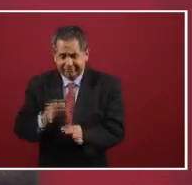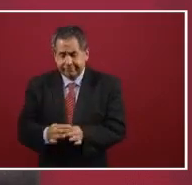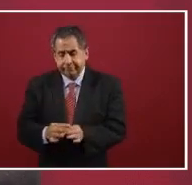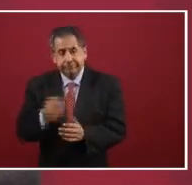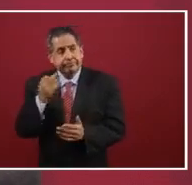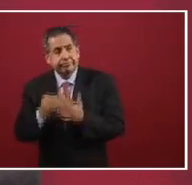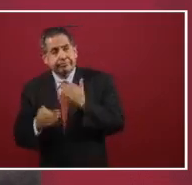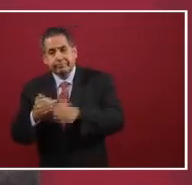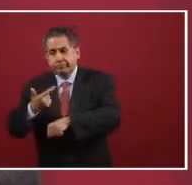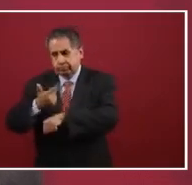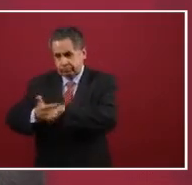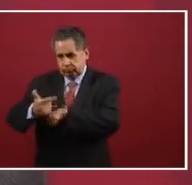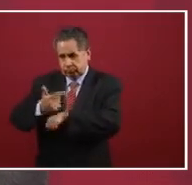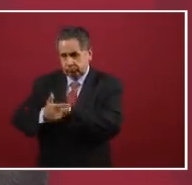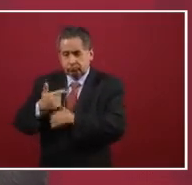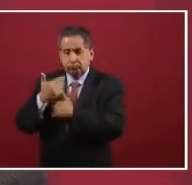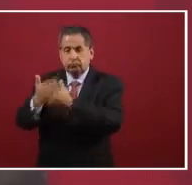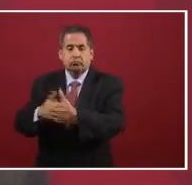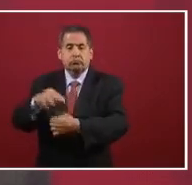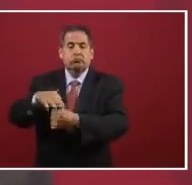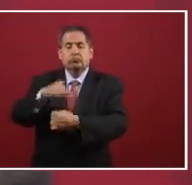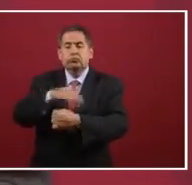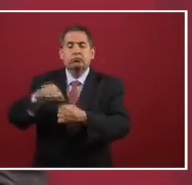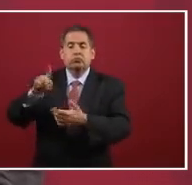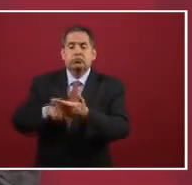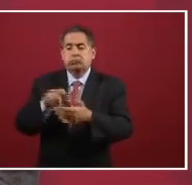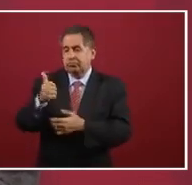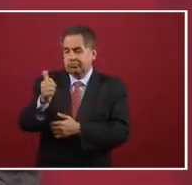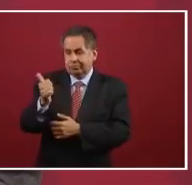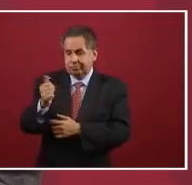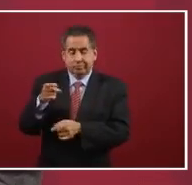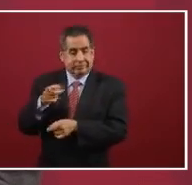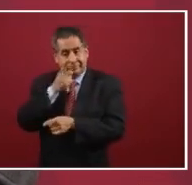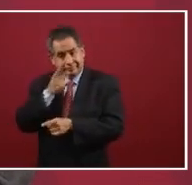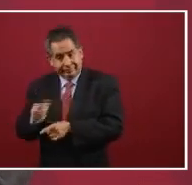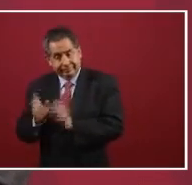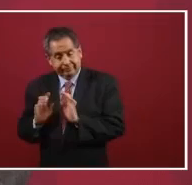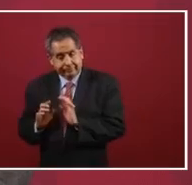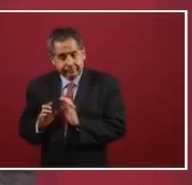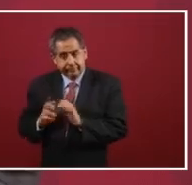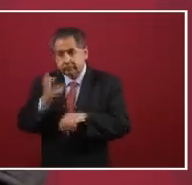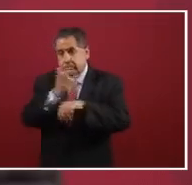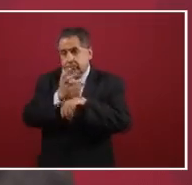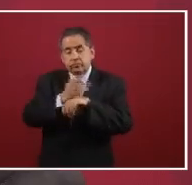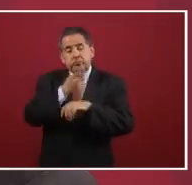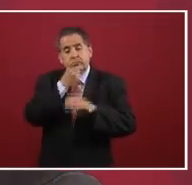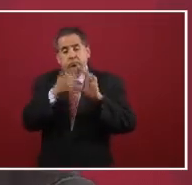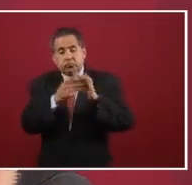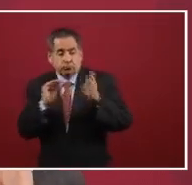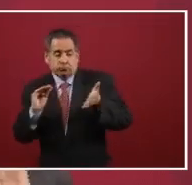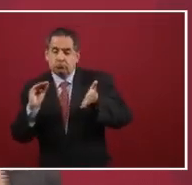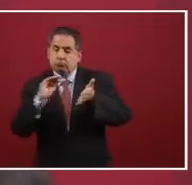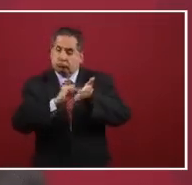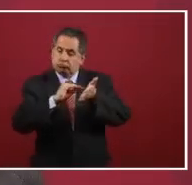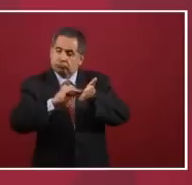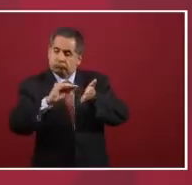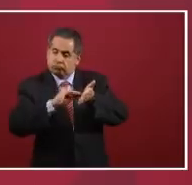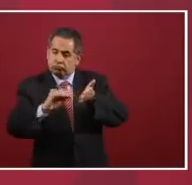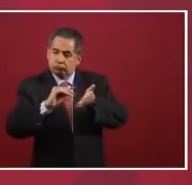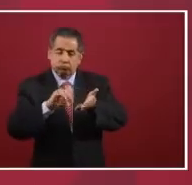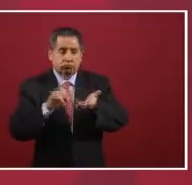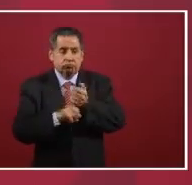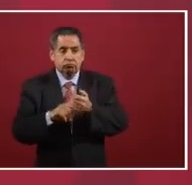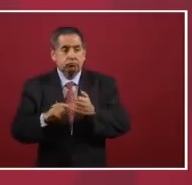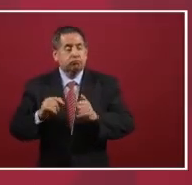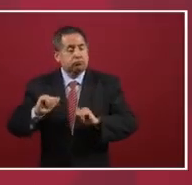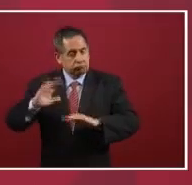falta Guatemala, que tiene elecciones el 11 de agosto. Y ahí dice, ahí Estados Unidos lo puso, pues ese statement nos compromete a